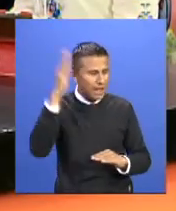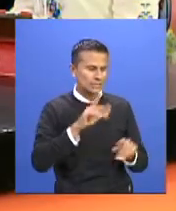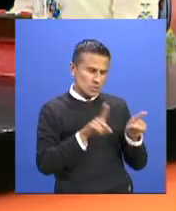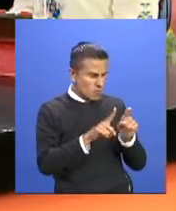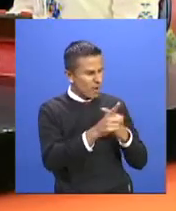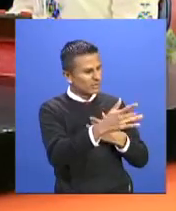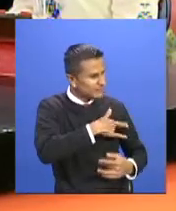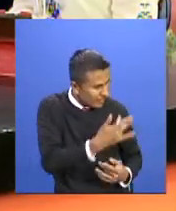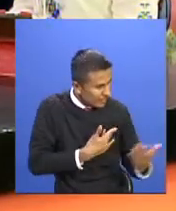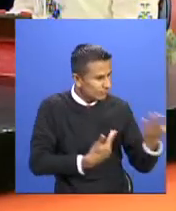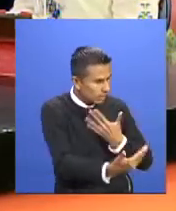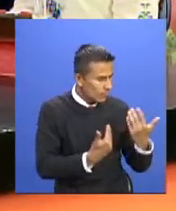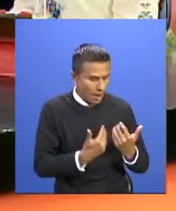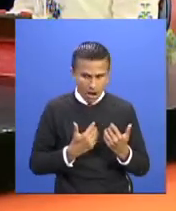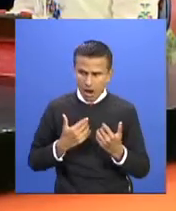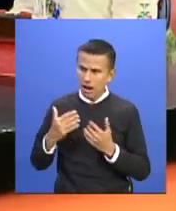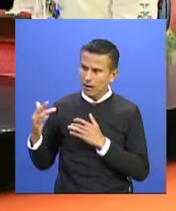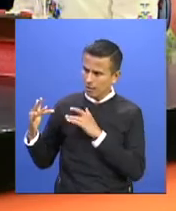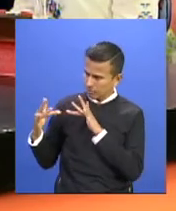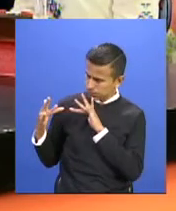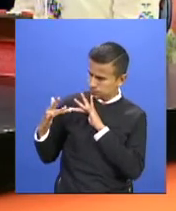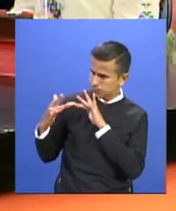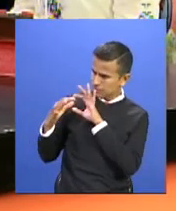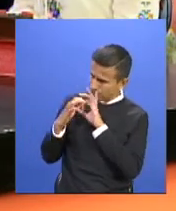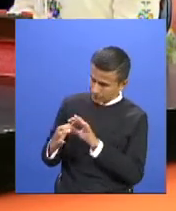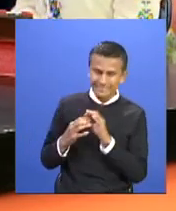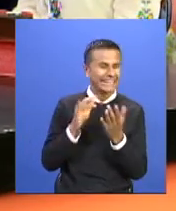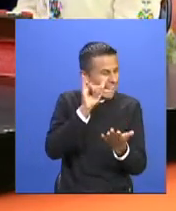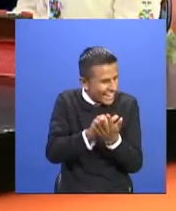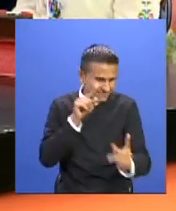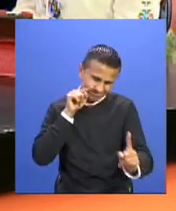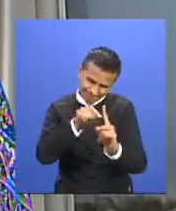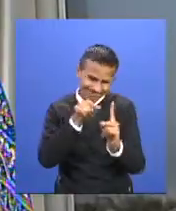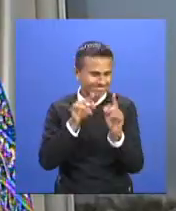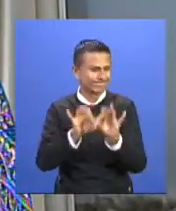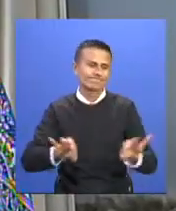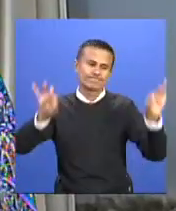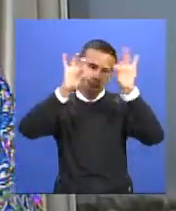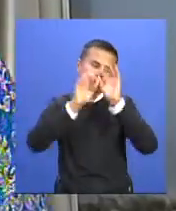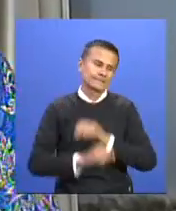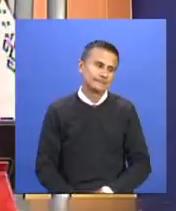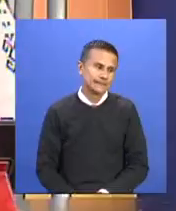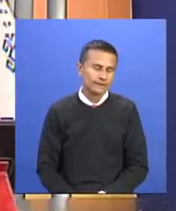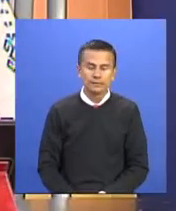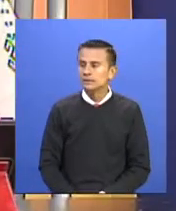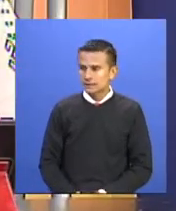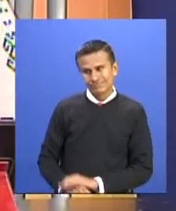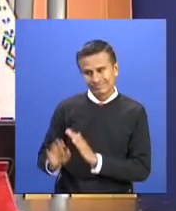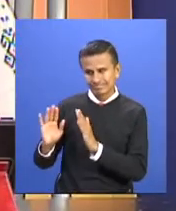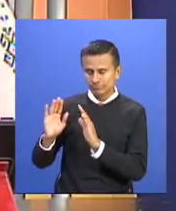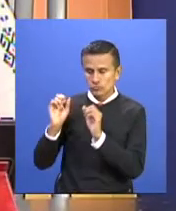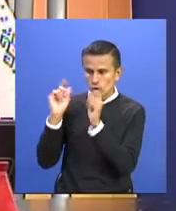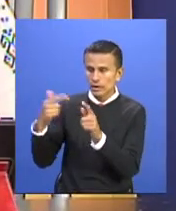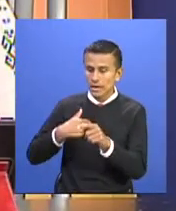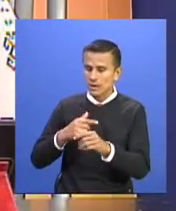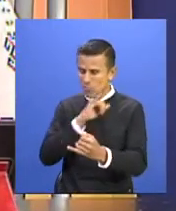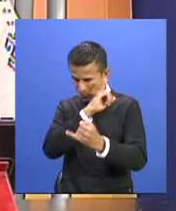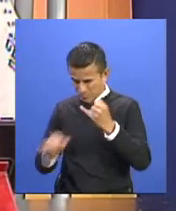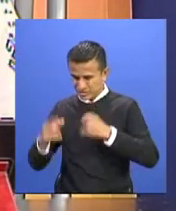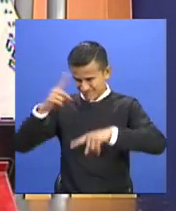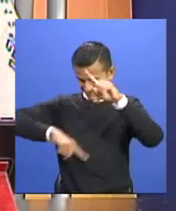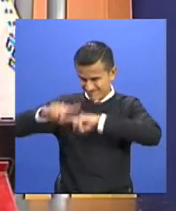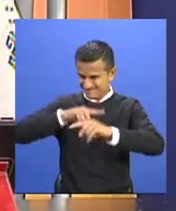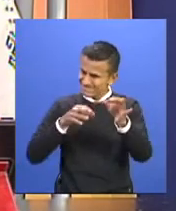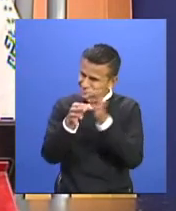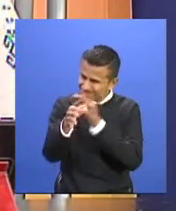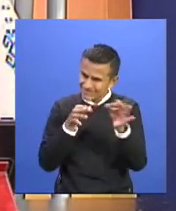sienten, que sientan la tranquilidad de poderse comunicar, que es algo importante. Pero antes de pasar al último bloque, que tiene que ver con